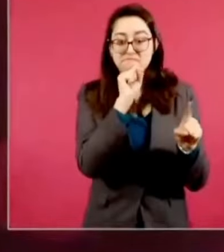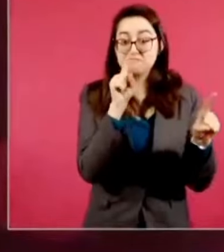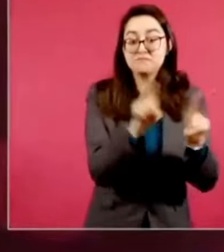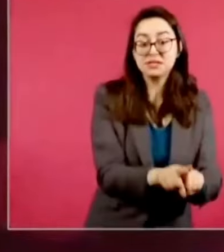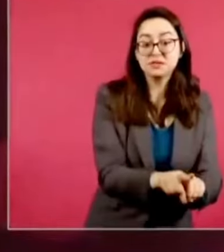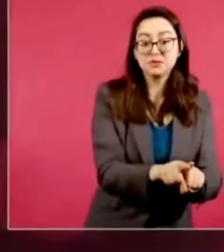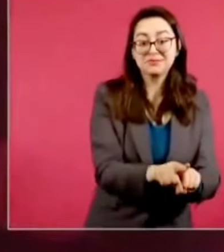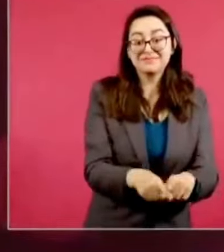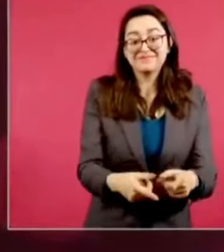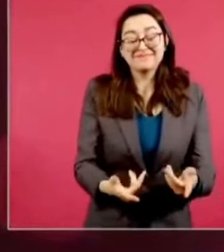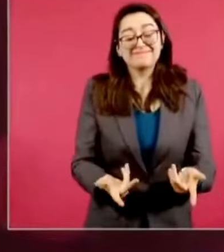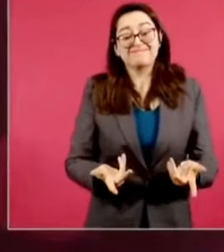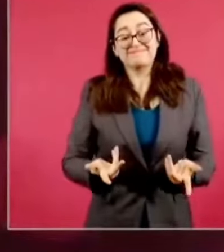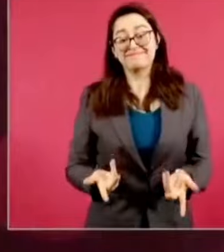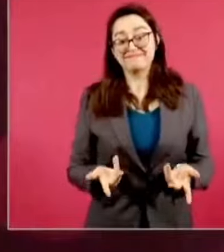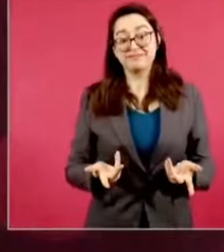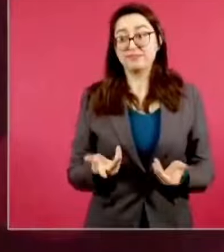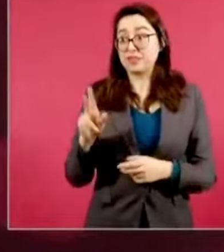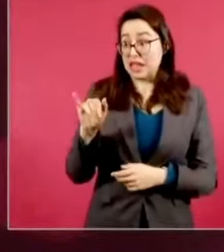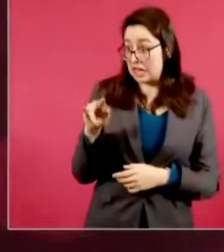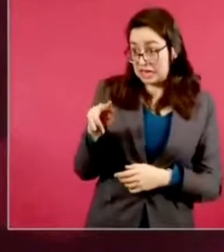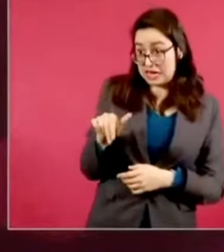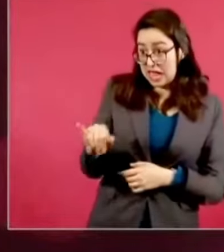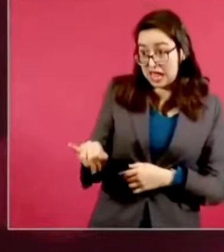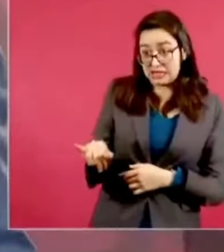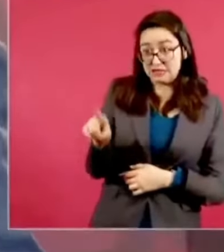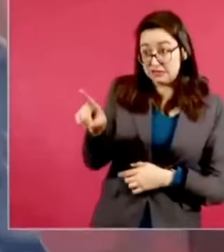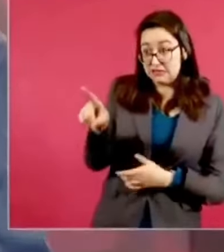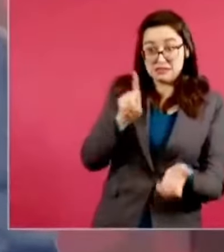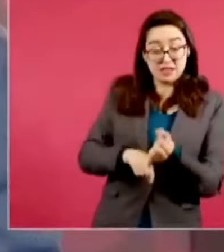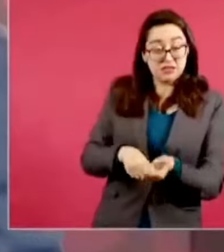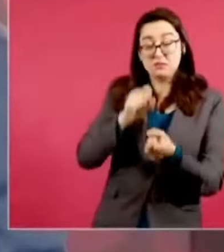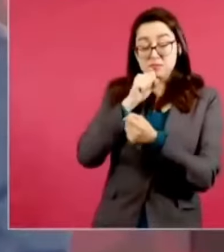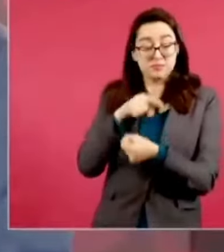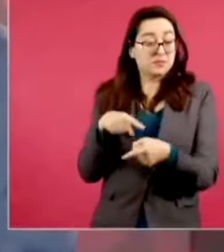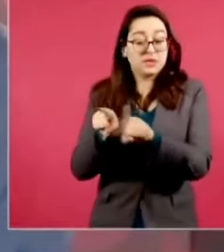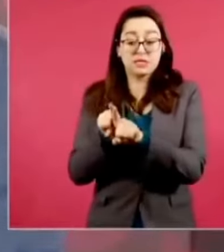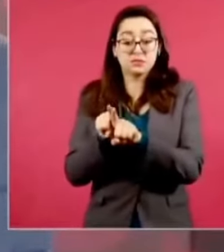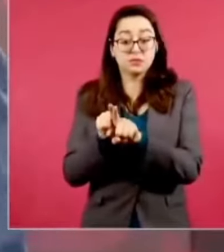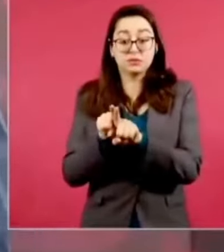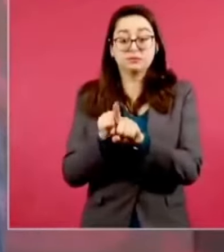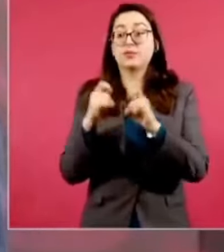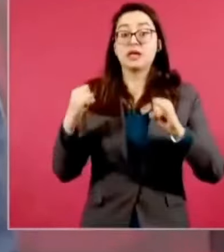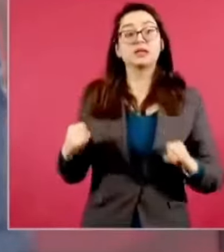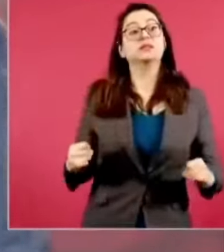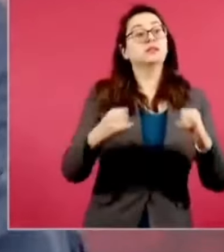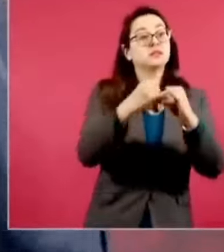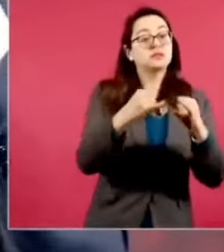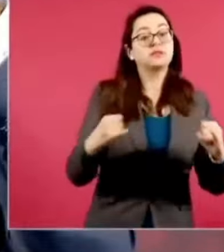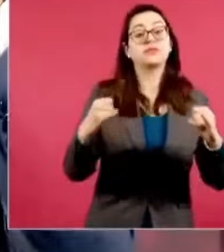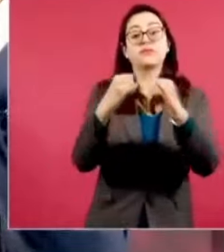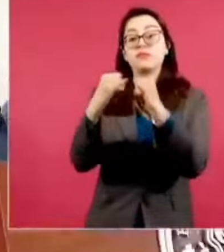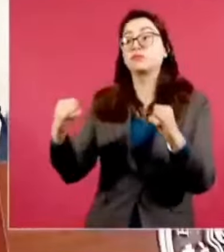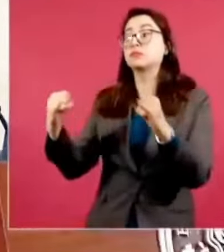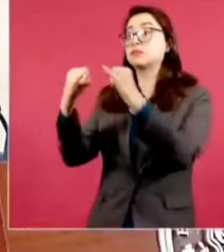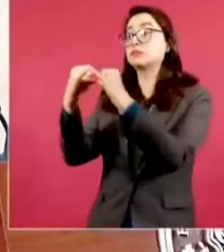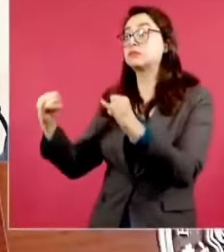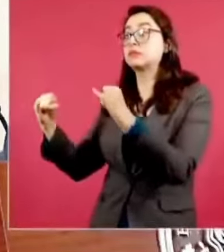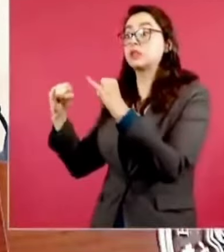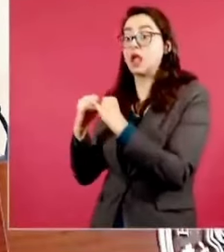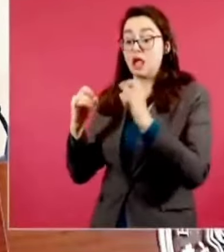Pero es exactamente lo mismo. Estos organismos los creó la llamada sociedad